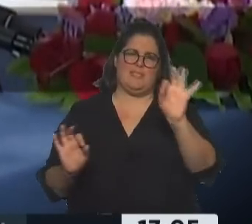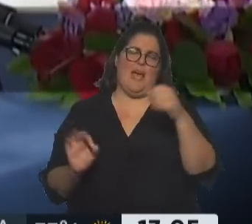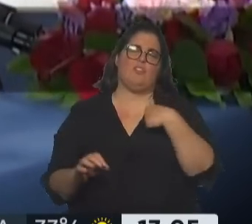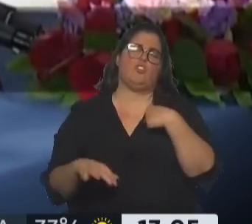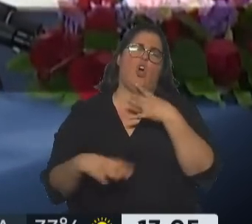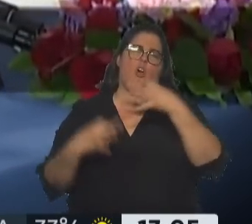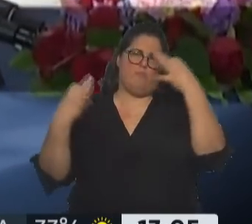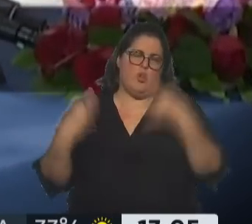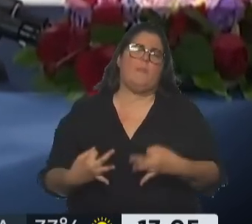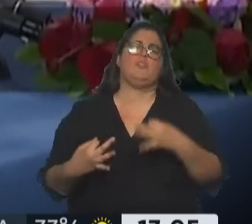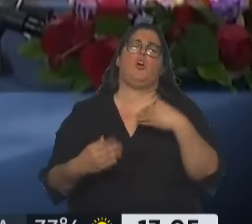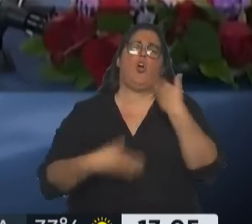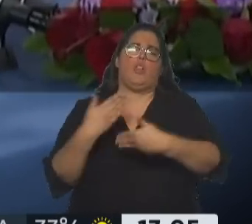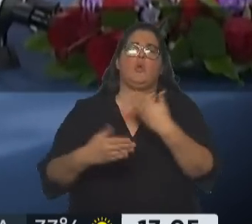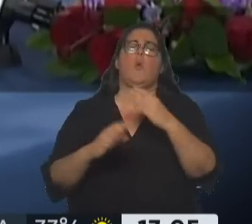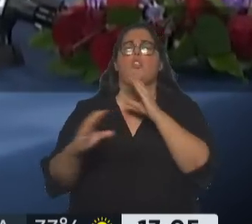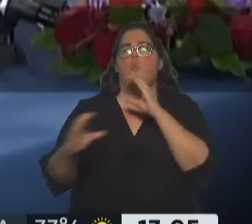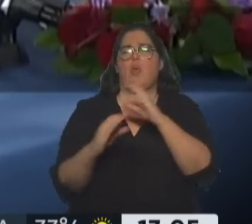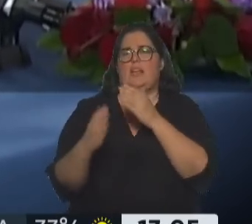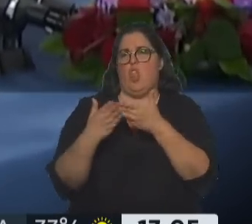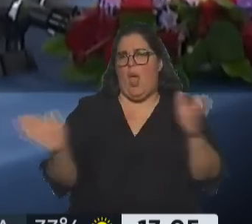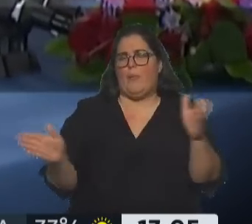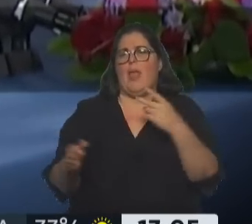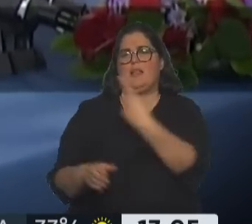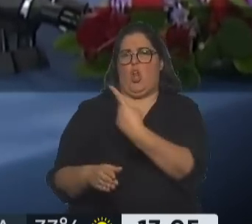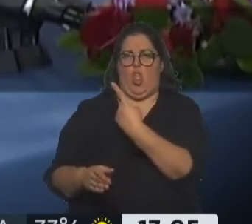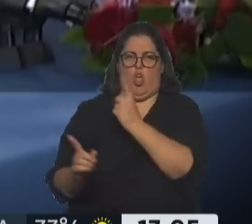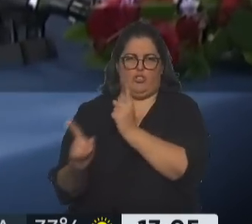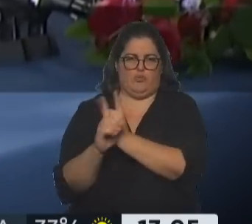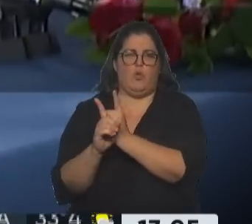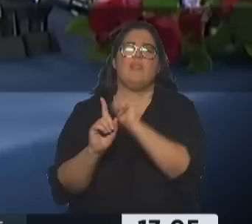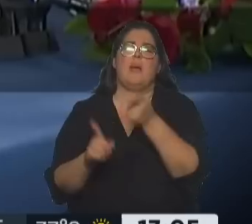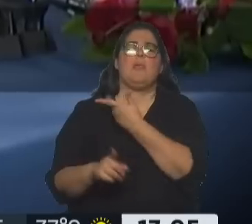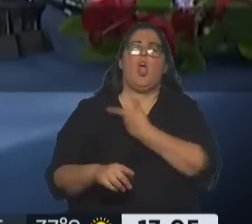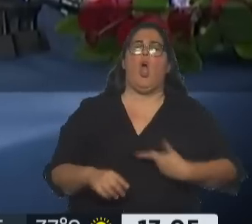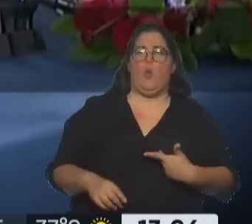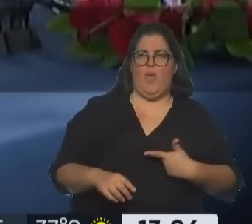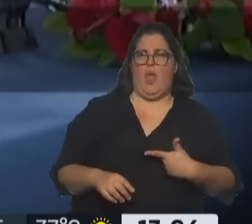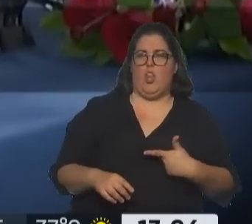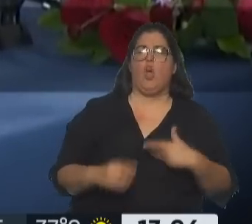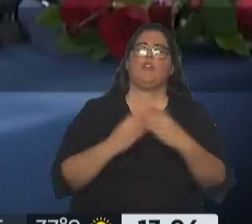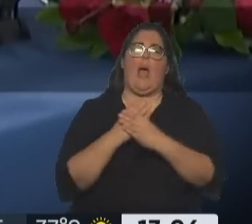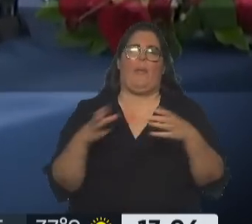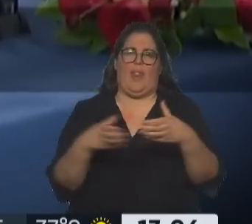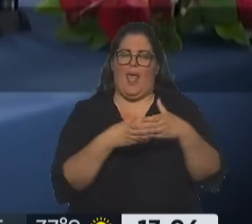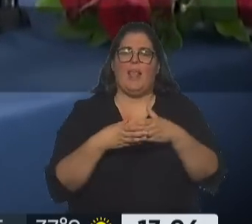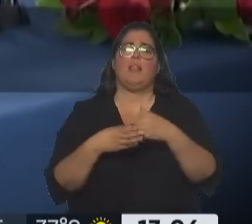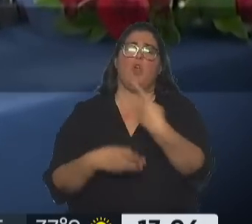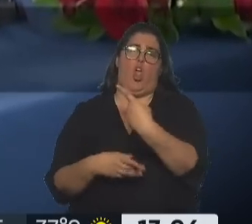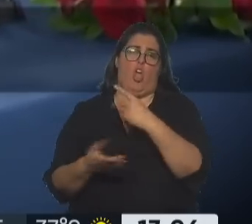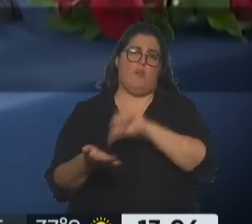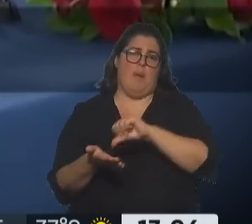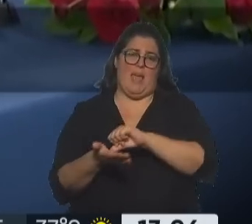the lines of communications open between you and me personally, but our governments across the board, because our two countries